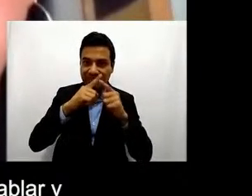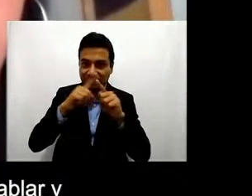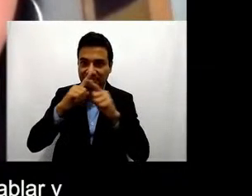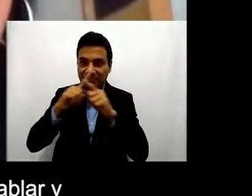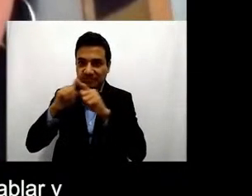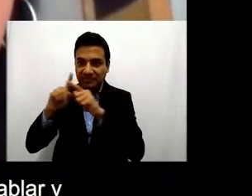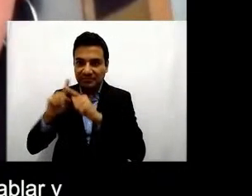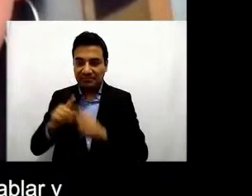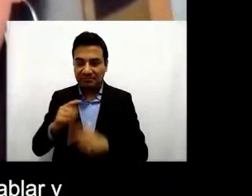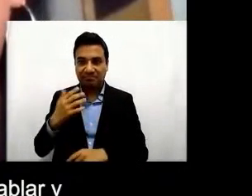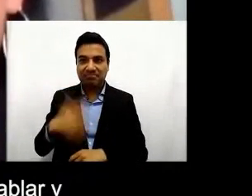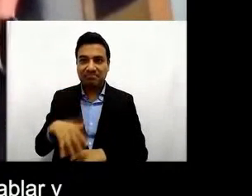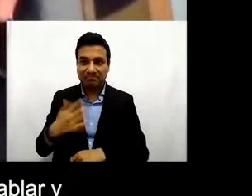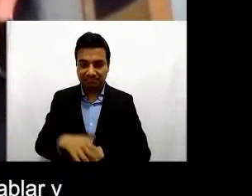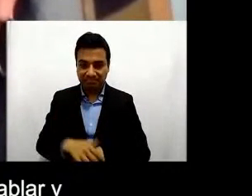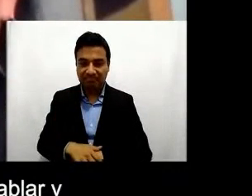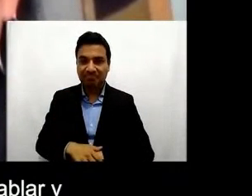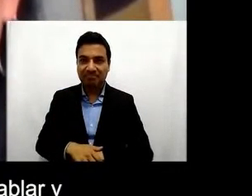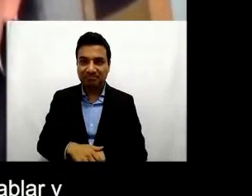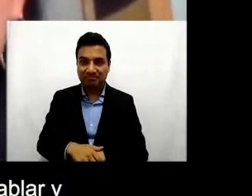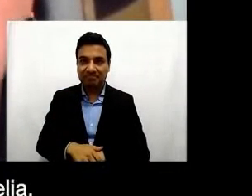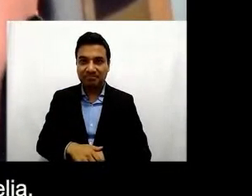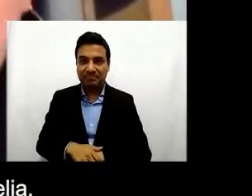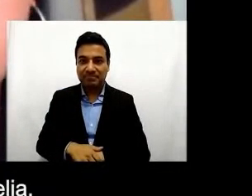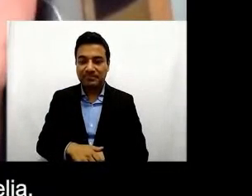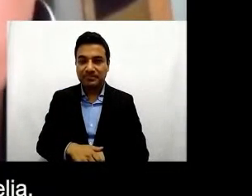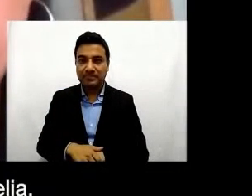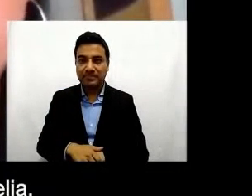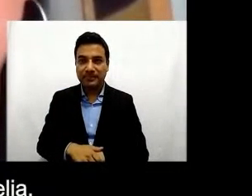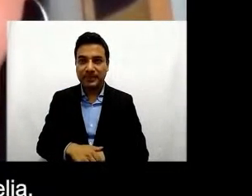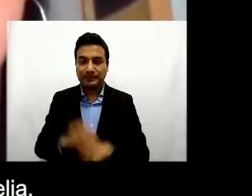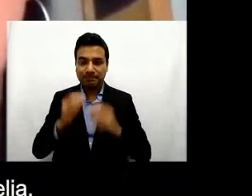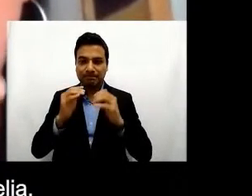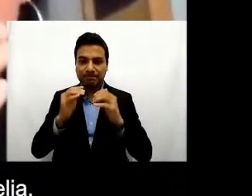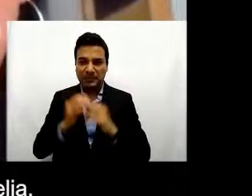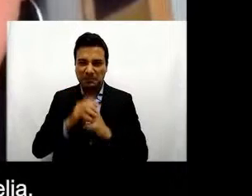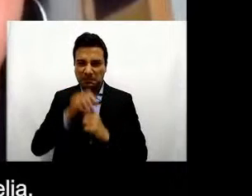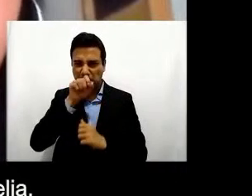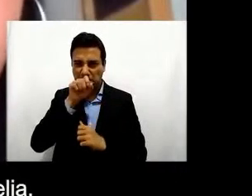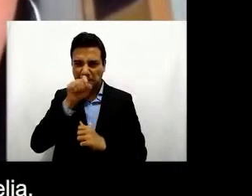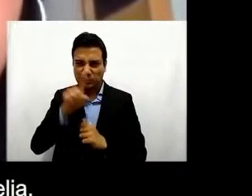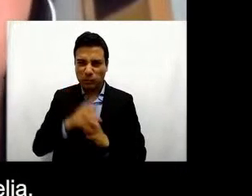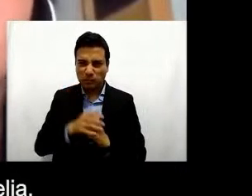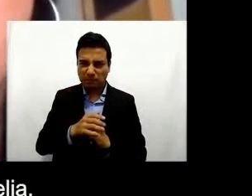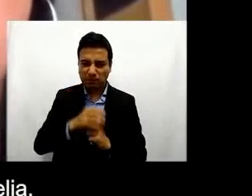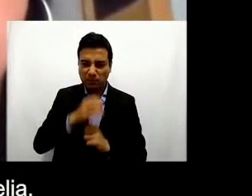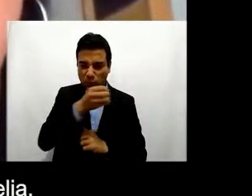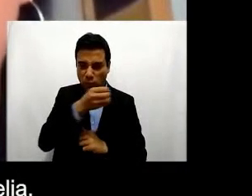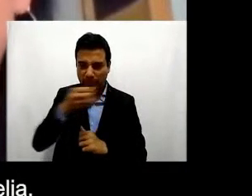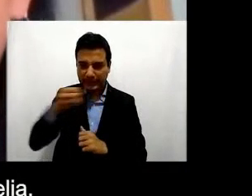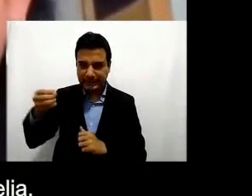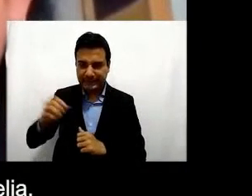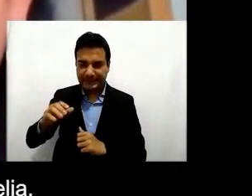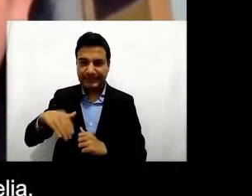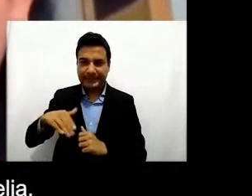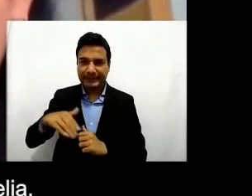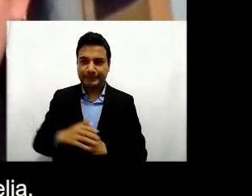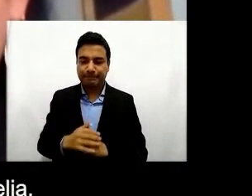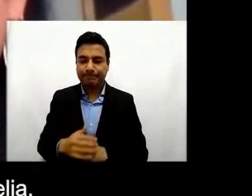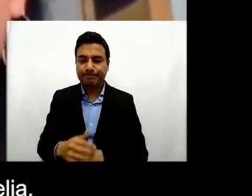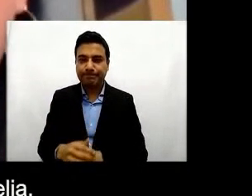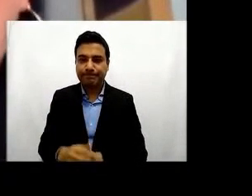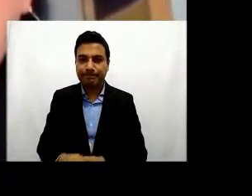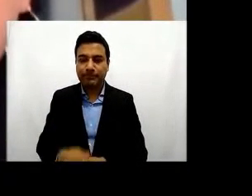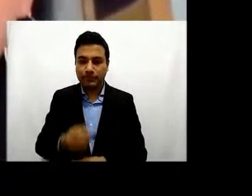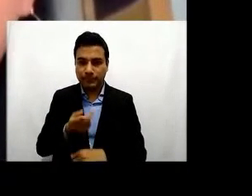quien puede hablar y cada quien lo ve, ¿no? Me gustaría ir en el mismo orden, ¿no? Gerardo, Celia, Aristeo y Camila al final,